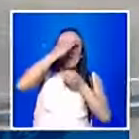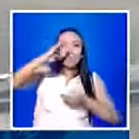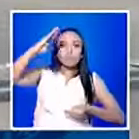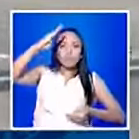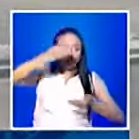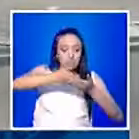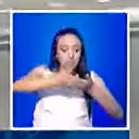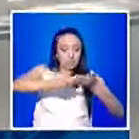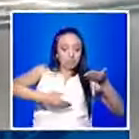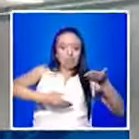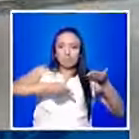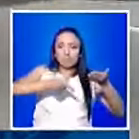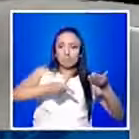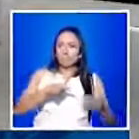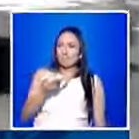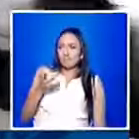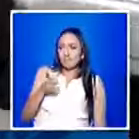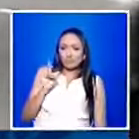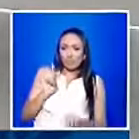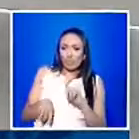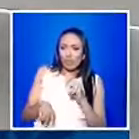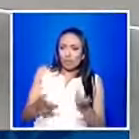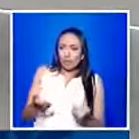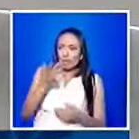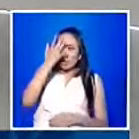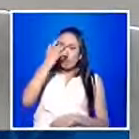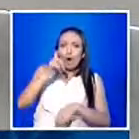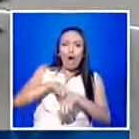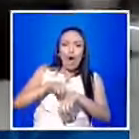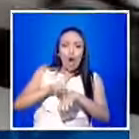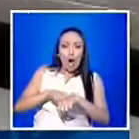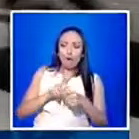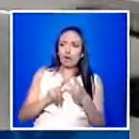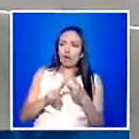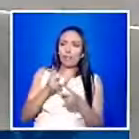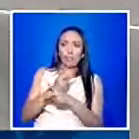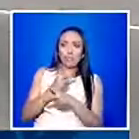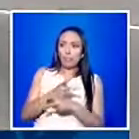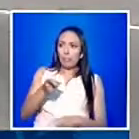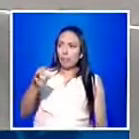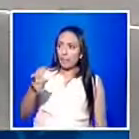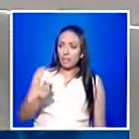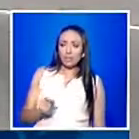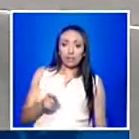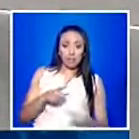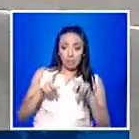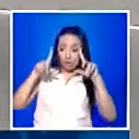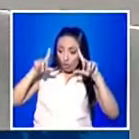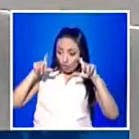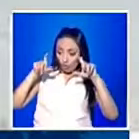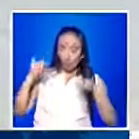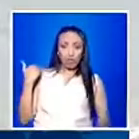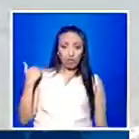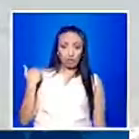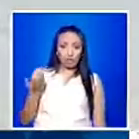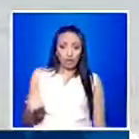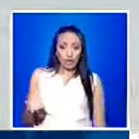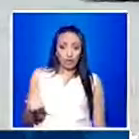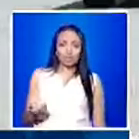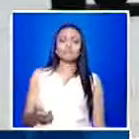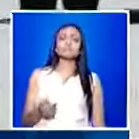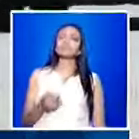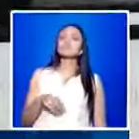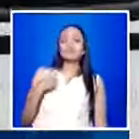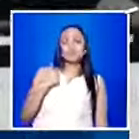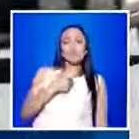percance. Se le hizo difícil conseguirlo por la hora y el peligro de la zona, pero lleva un registro fotográfico. Solicitamos información a la